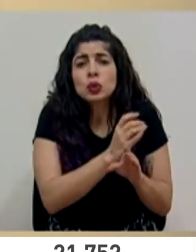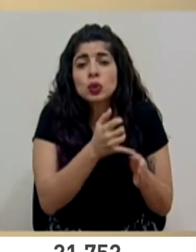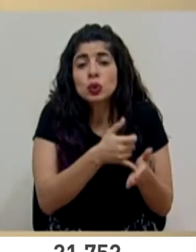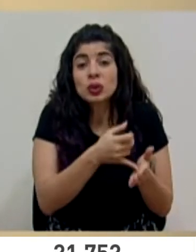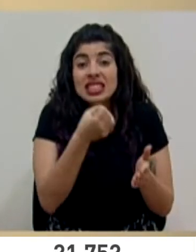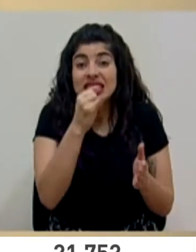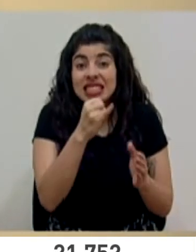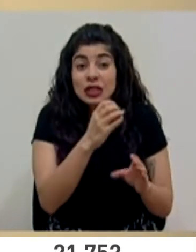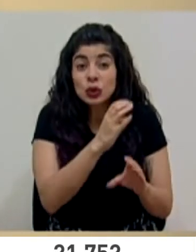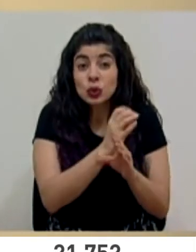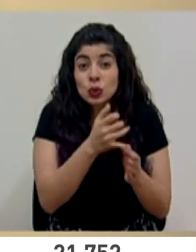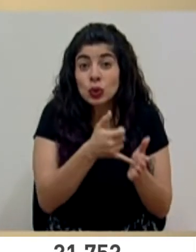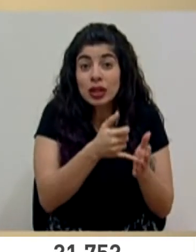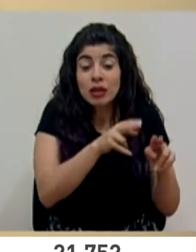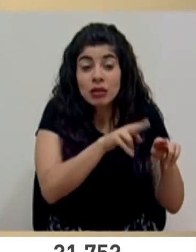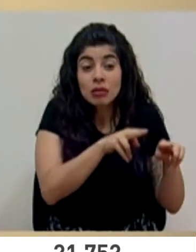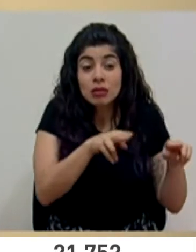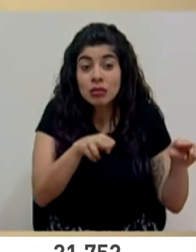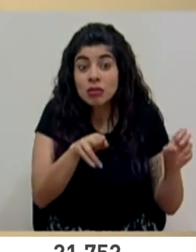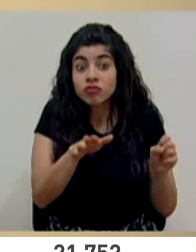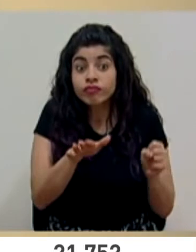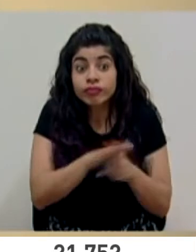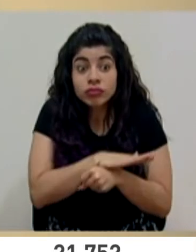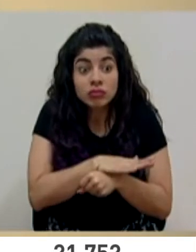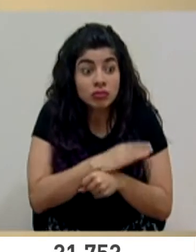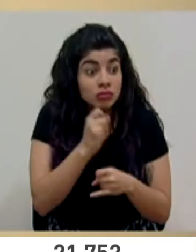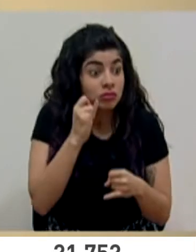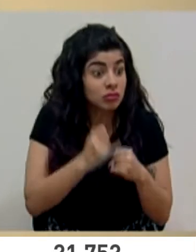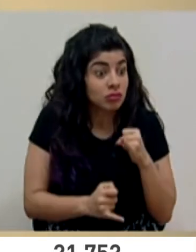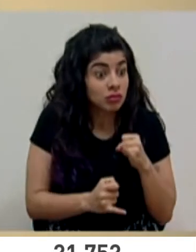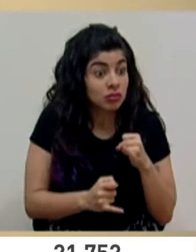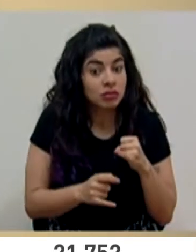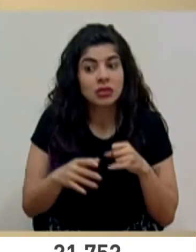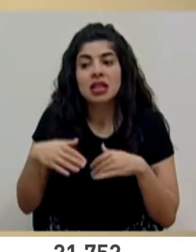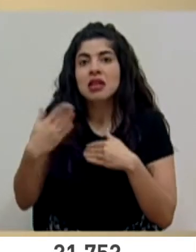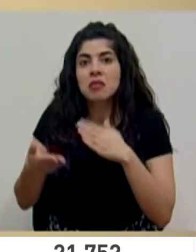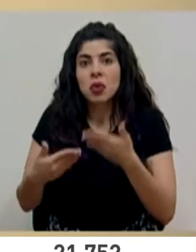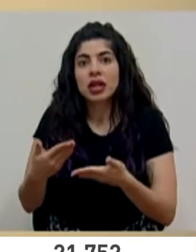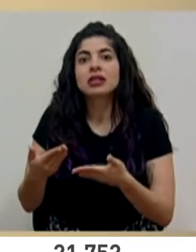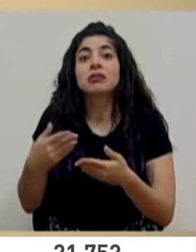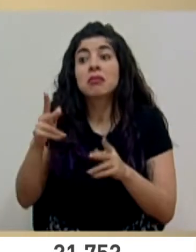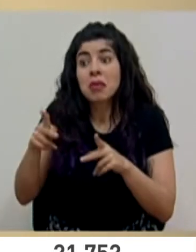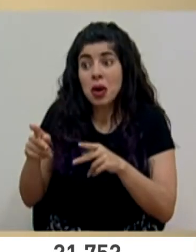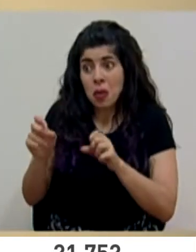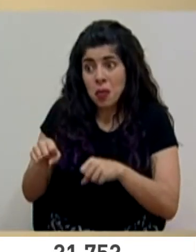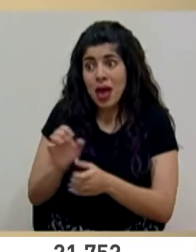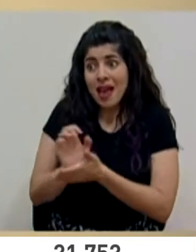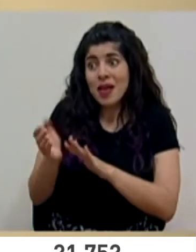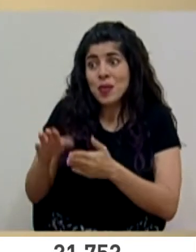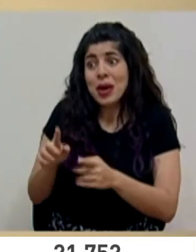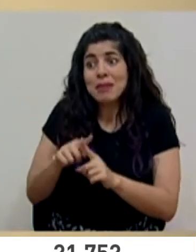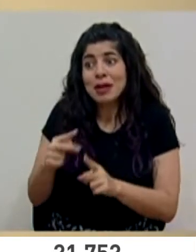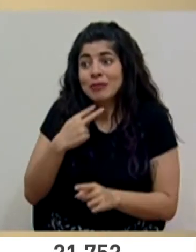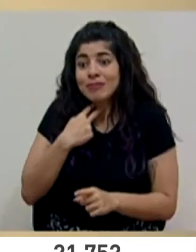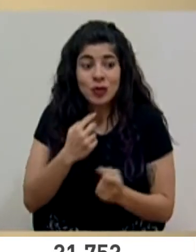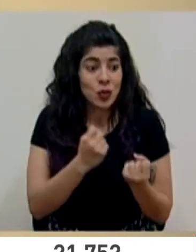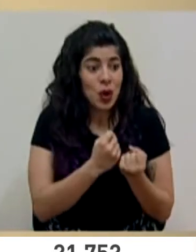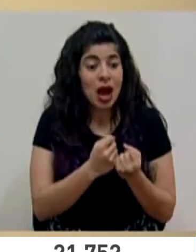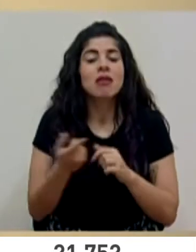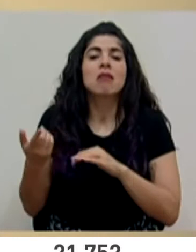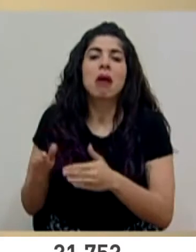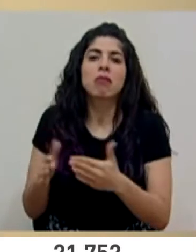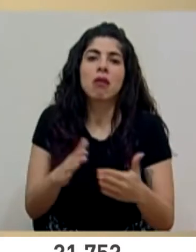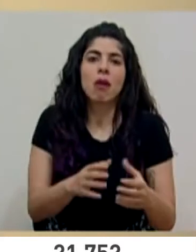camas disponibles para pacientes graves, podrían empezar a haber muertes evitables. Todavía no ha habido, pero podrían haber